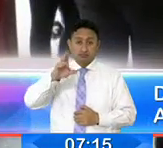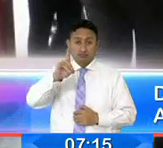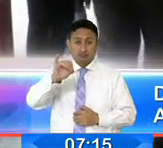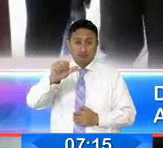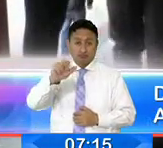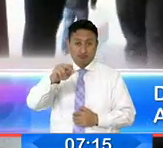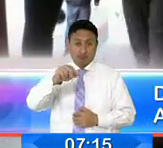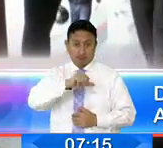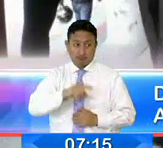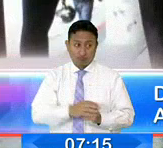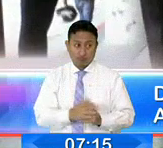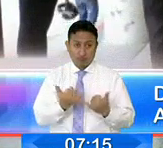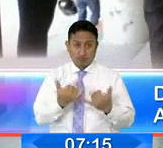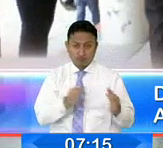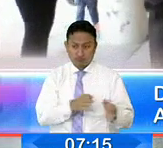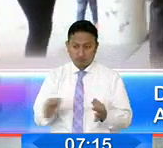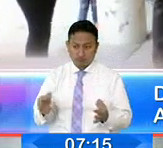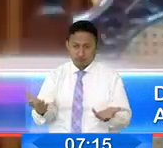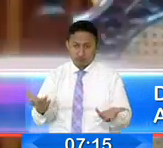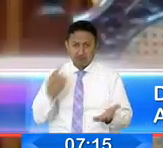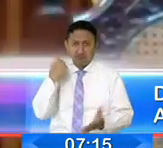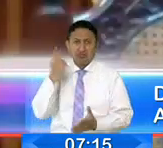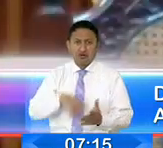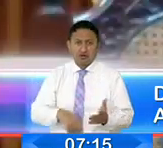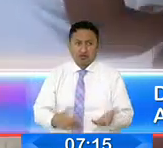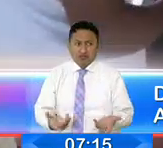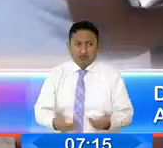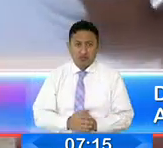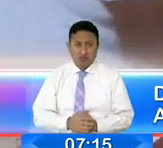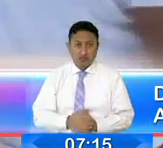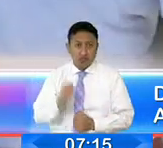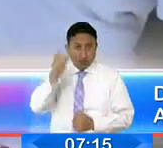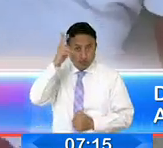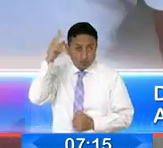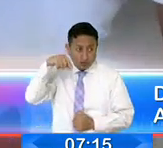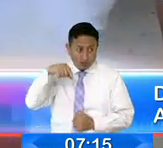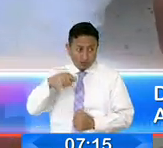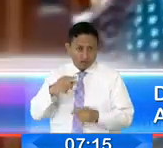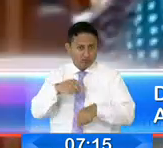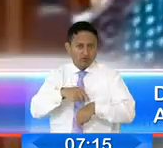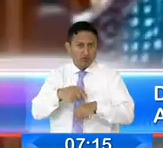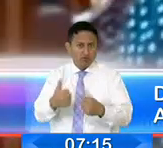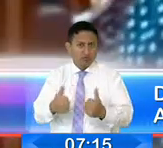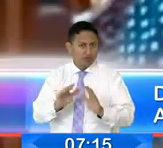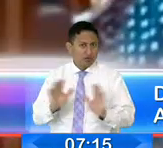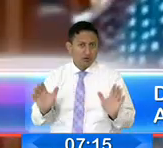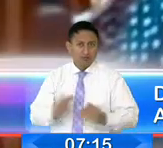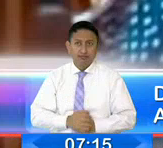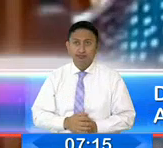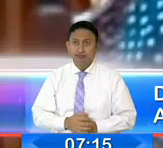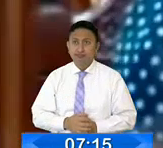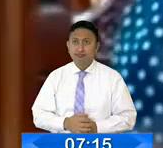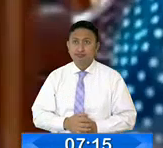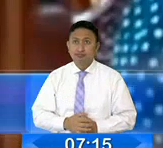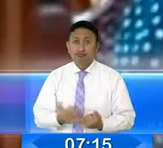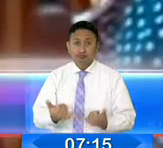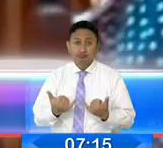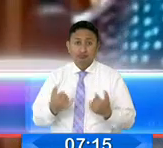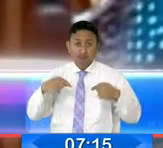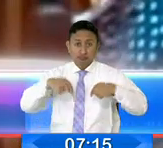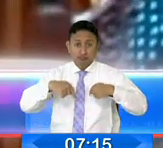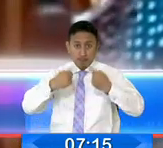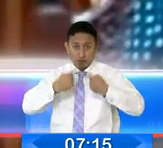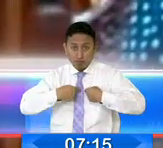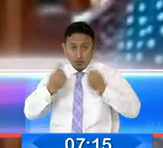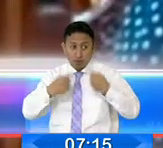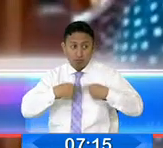necesidad de postergar el llamado a elecciones. Ella cree que el tiempo está a su favor. Ha Así es, nosotros tenemos que aprobar la convocatoria en